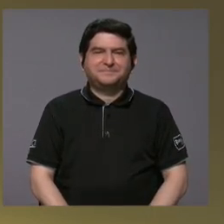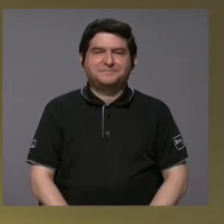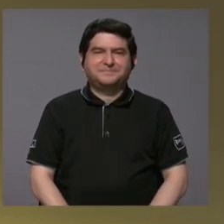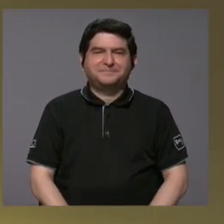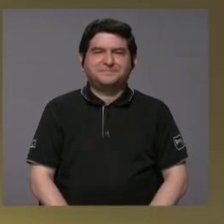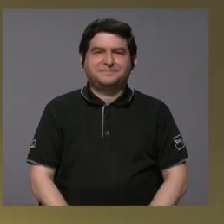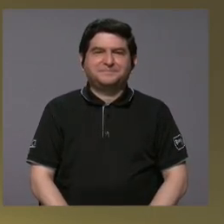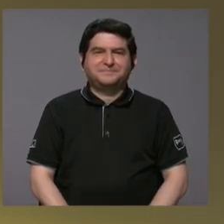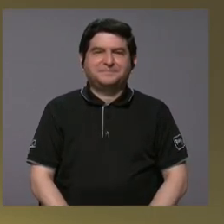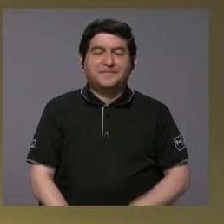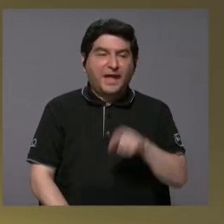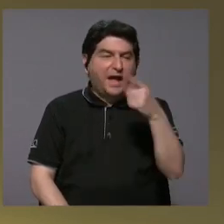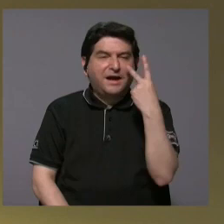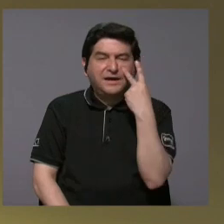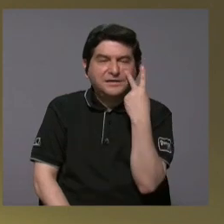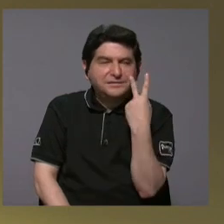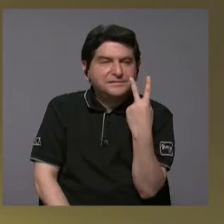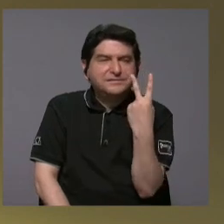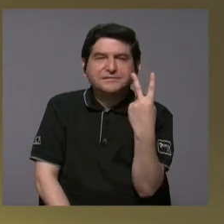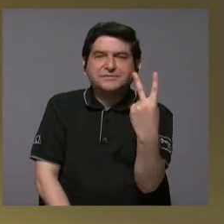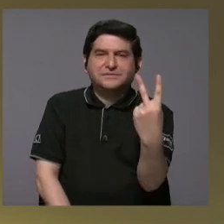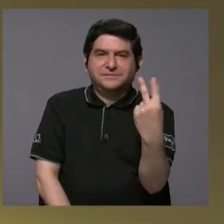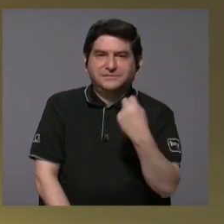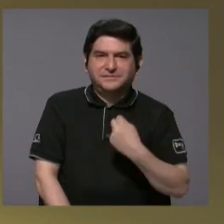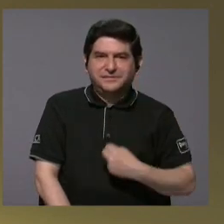ahí se mira